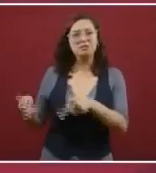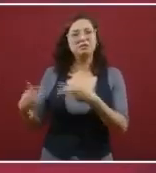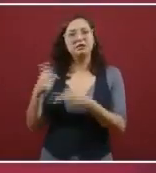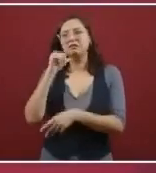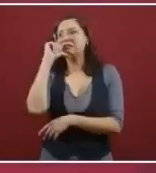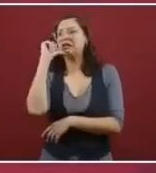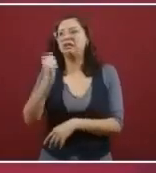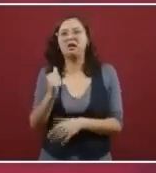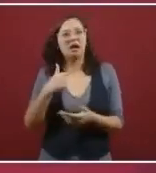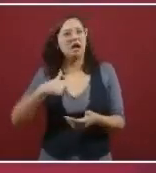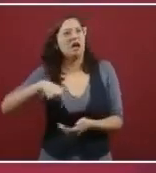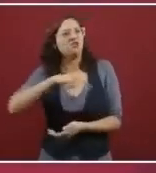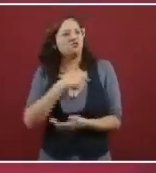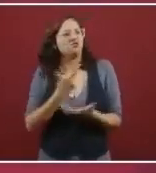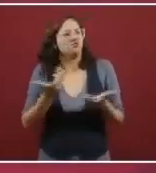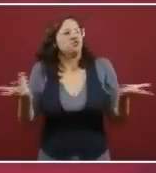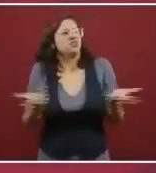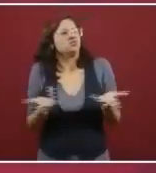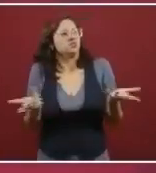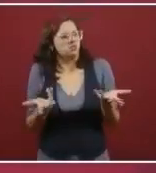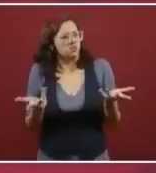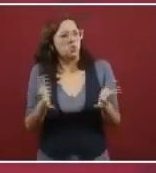¿Qué opciones?